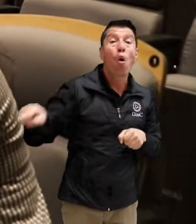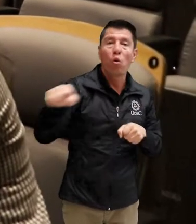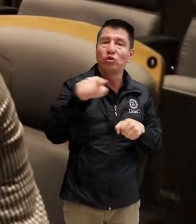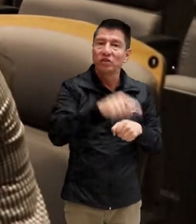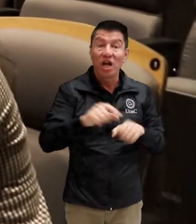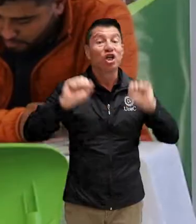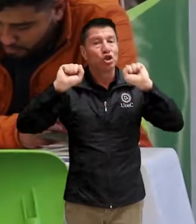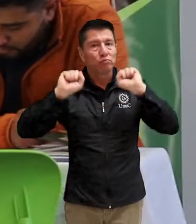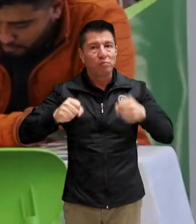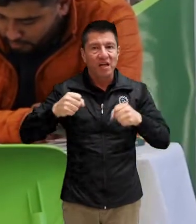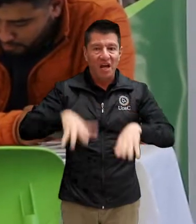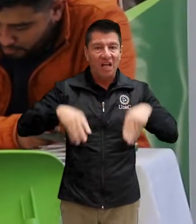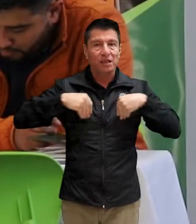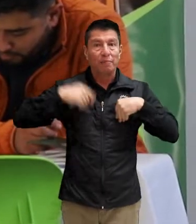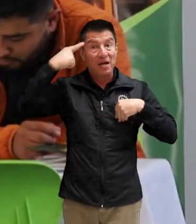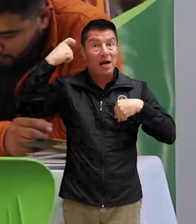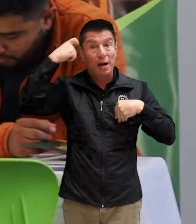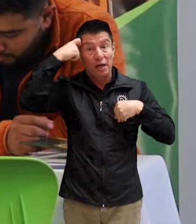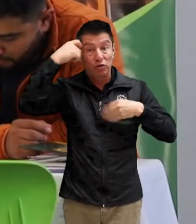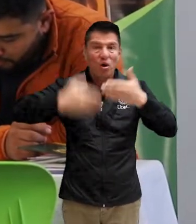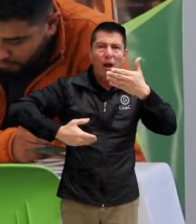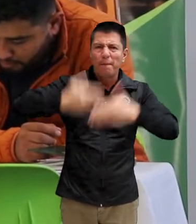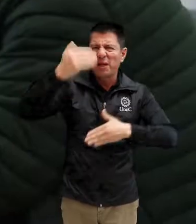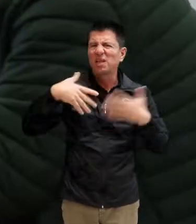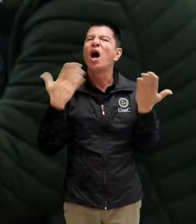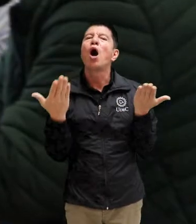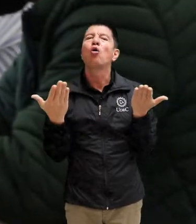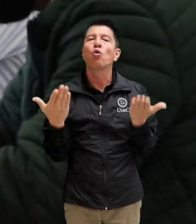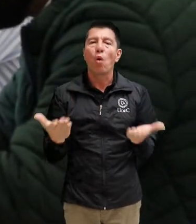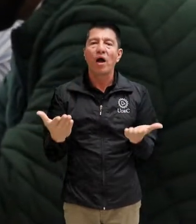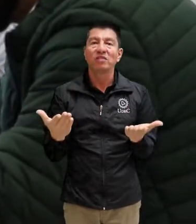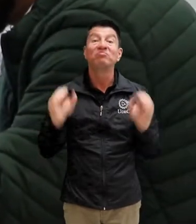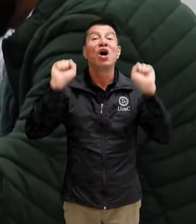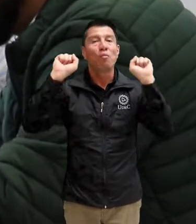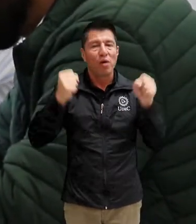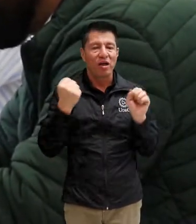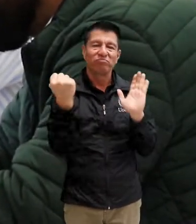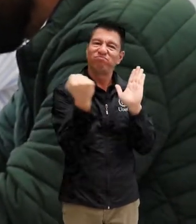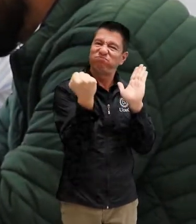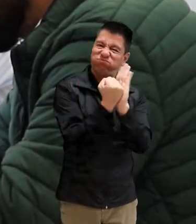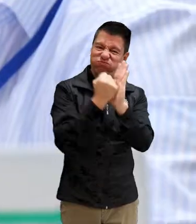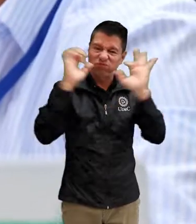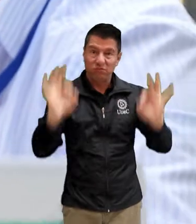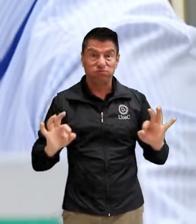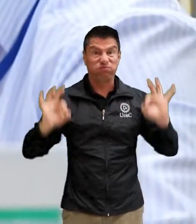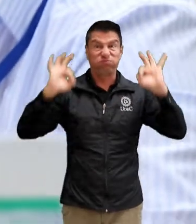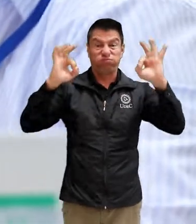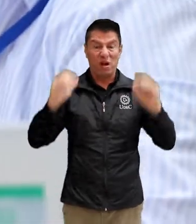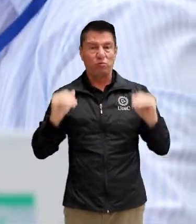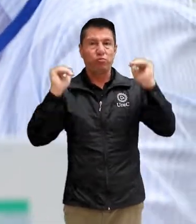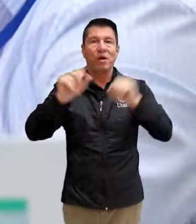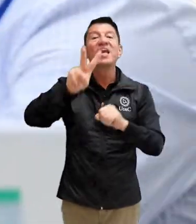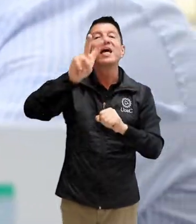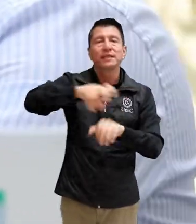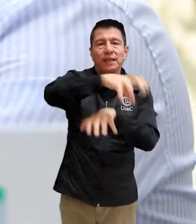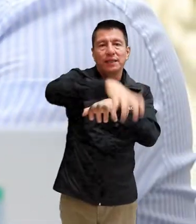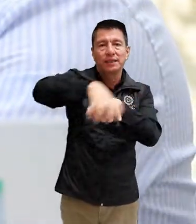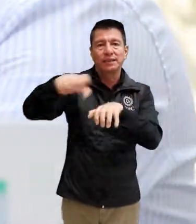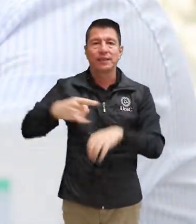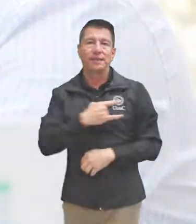ustedes, aceptar el reto que comenzamos nuevamente, que es la alta calidad de las 7 sedes de la universidad.